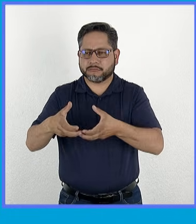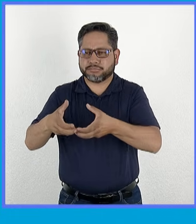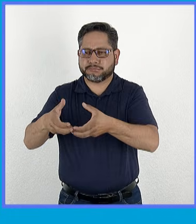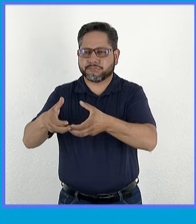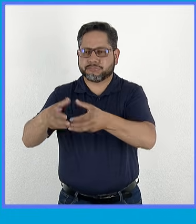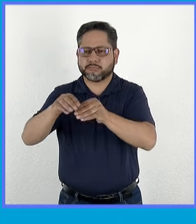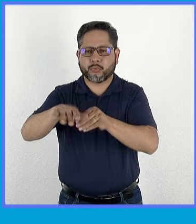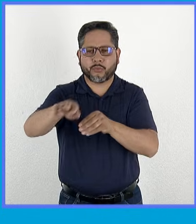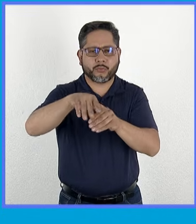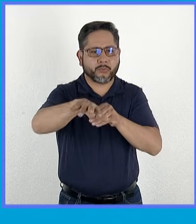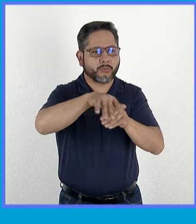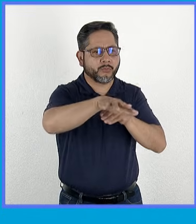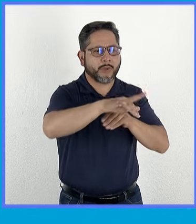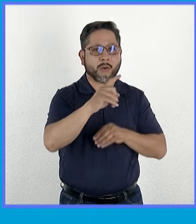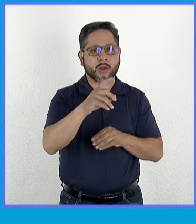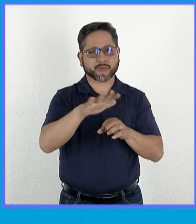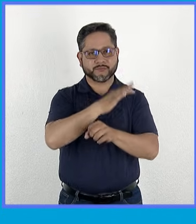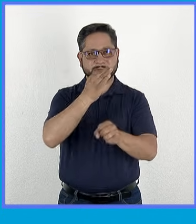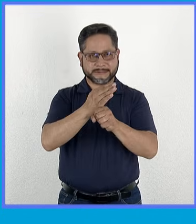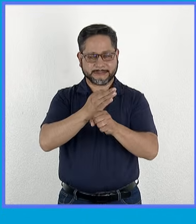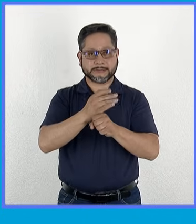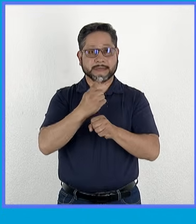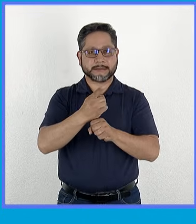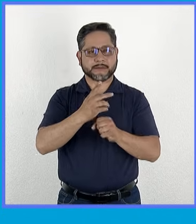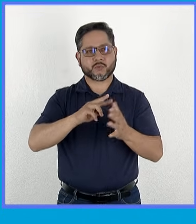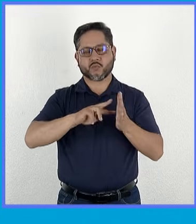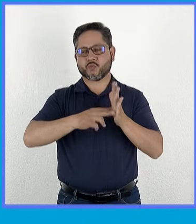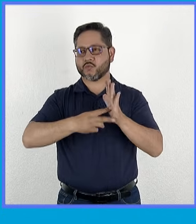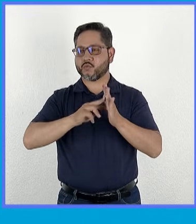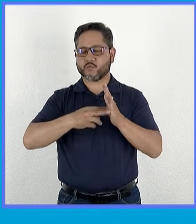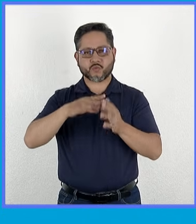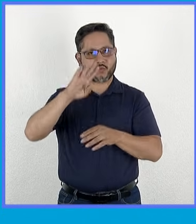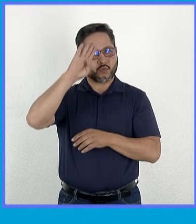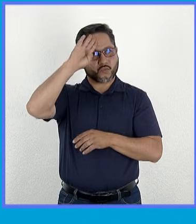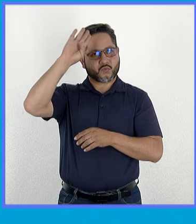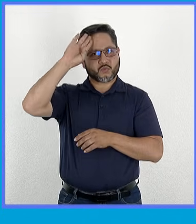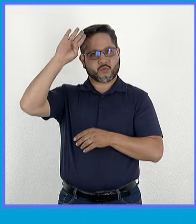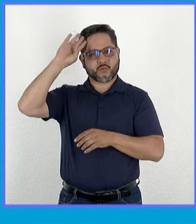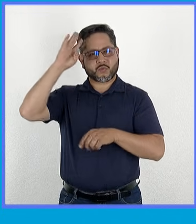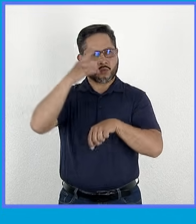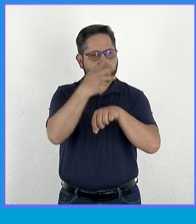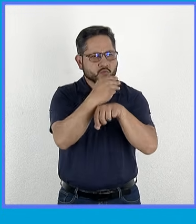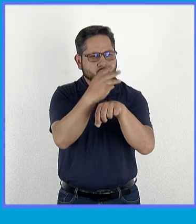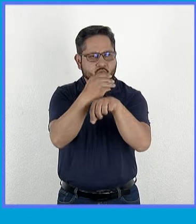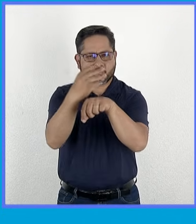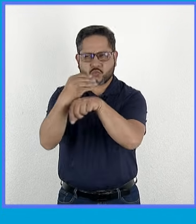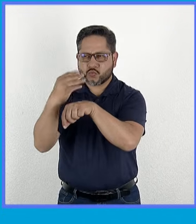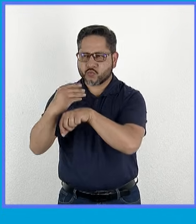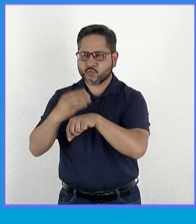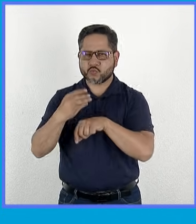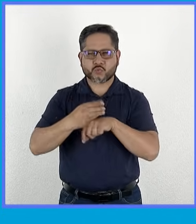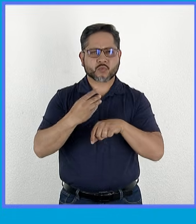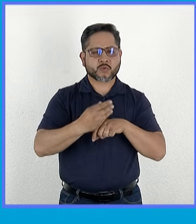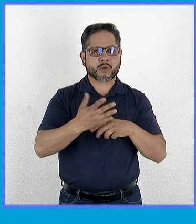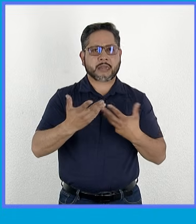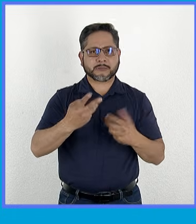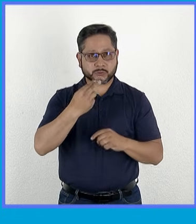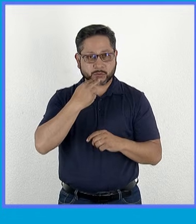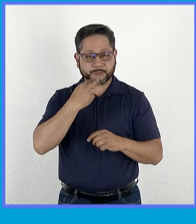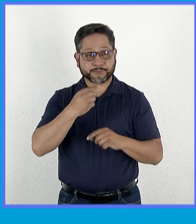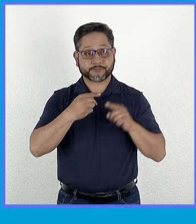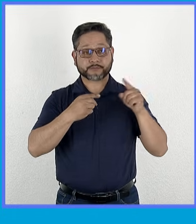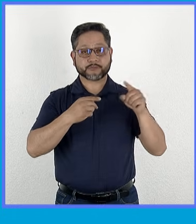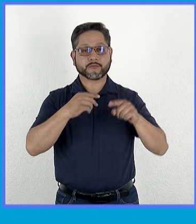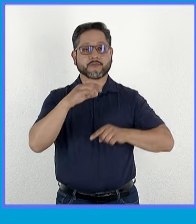ambas, la tecnificación y el acueducto, son unas grandes obras de ingeniería en donde de manera puntual también hay que decirlo, la Comisión Nacional